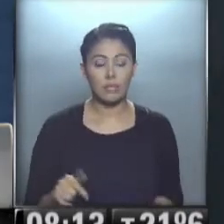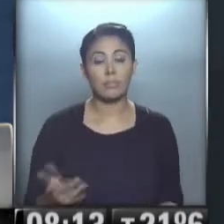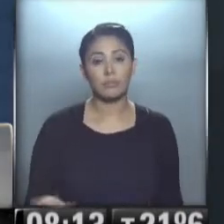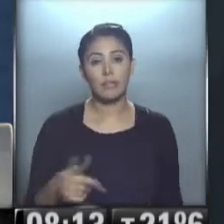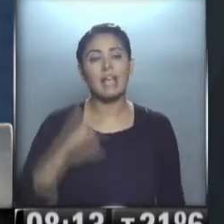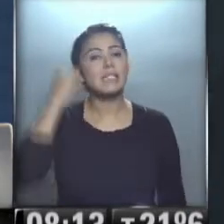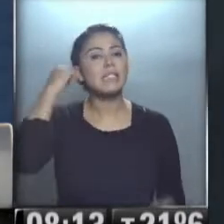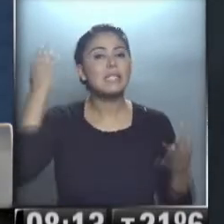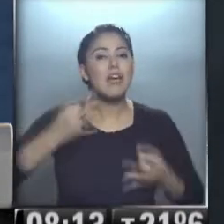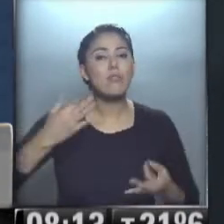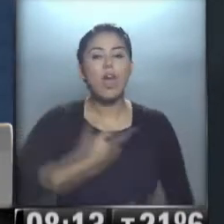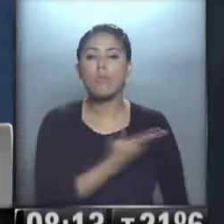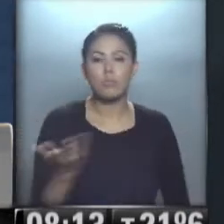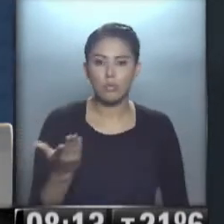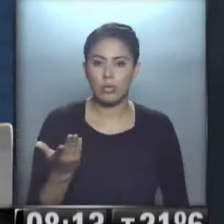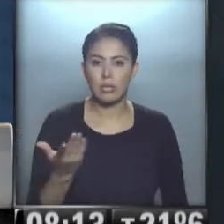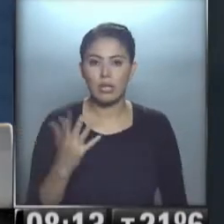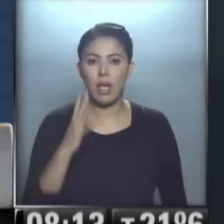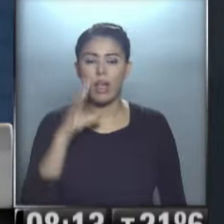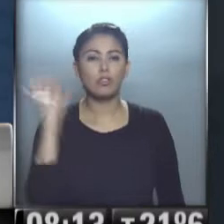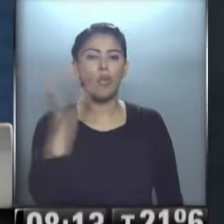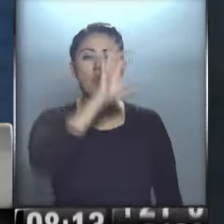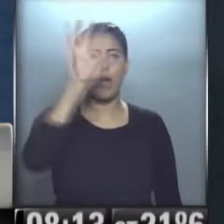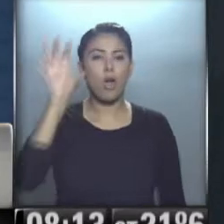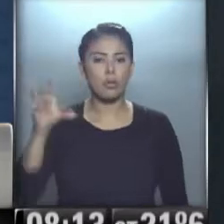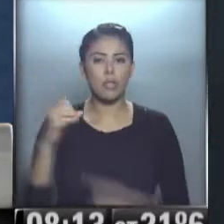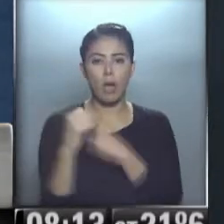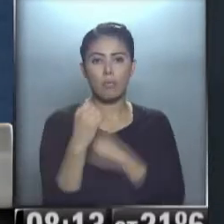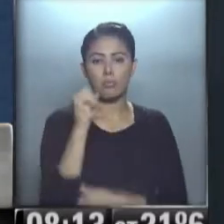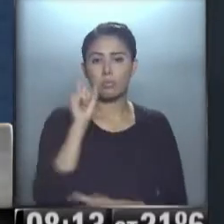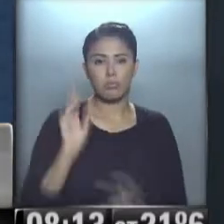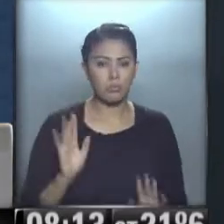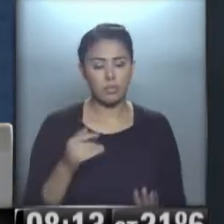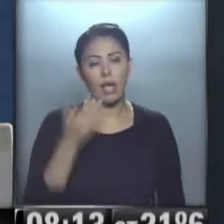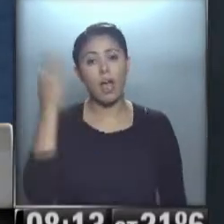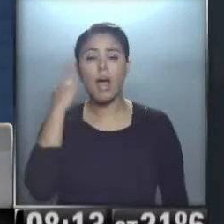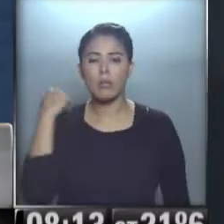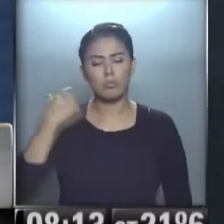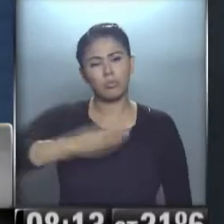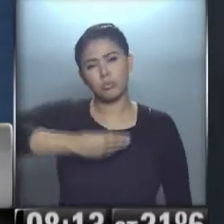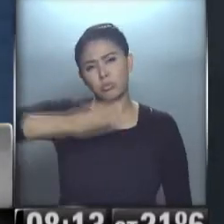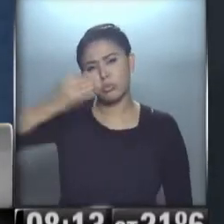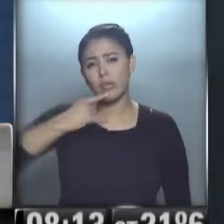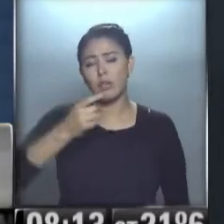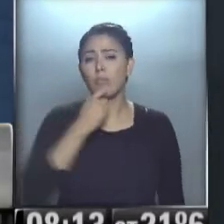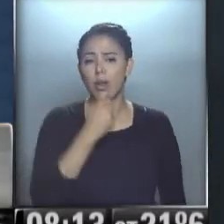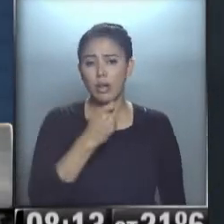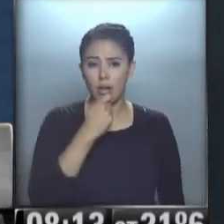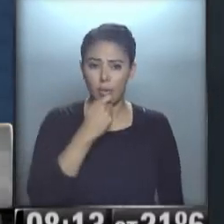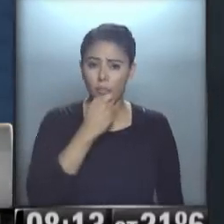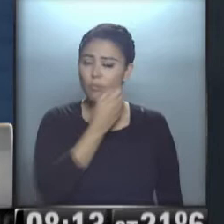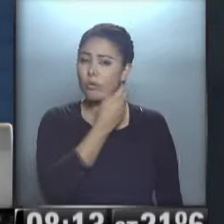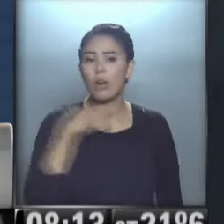la seguridad pública es un poder no delegado por las provincias a la Nación. Lo hemos dicho reiteradamente respecto al caso Bonorino